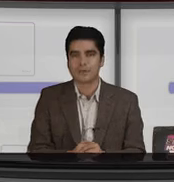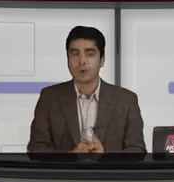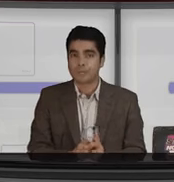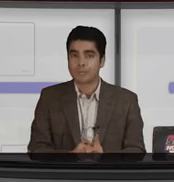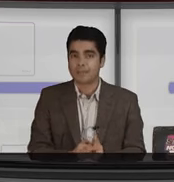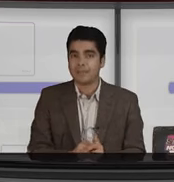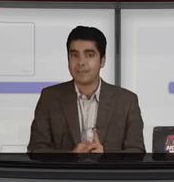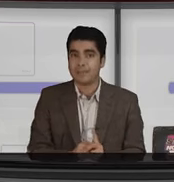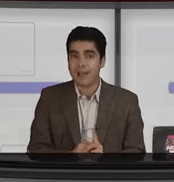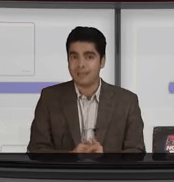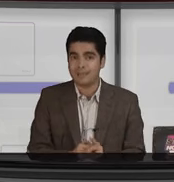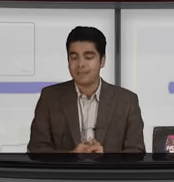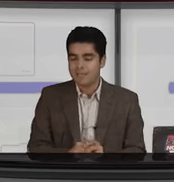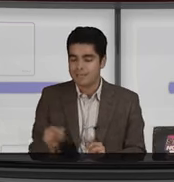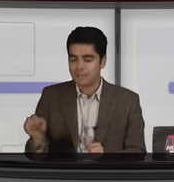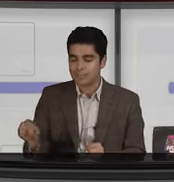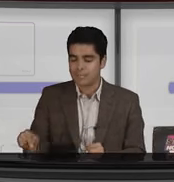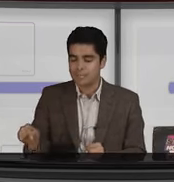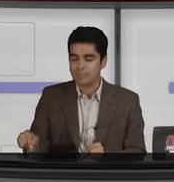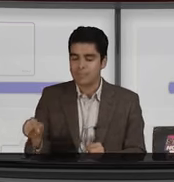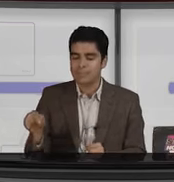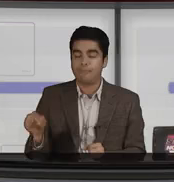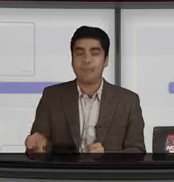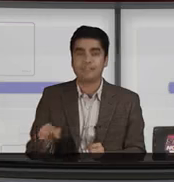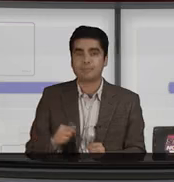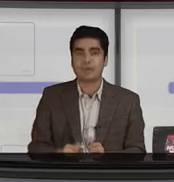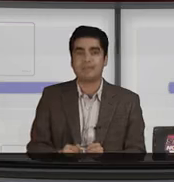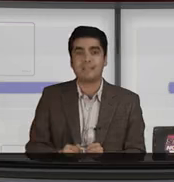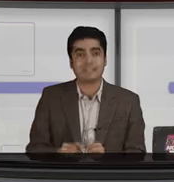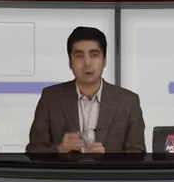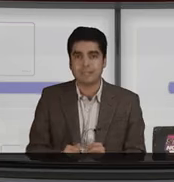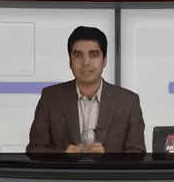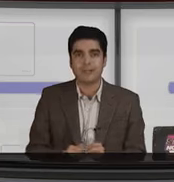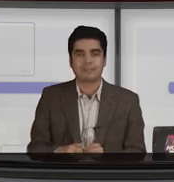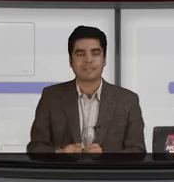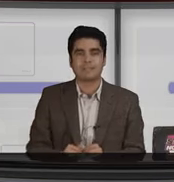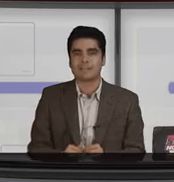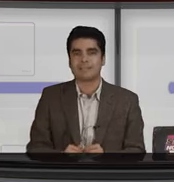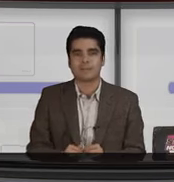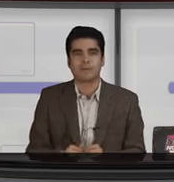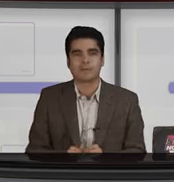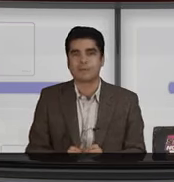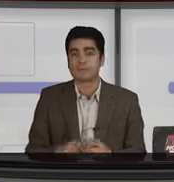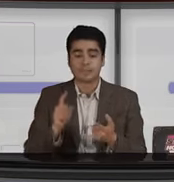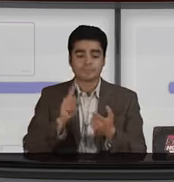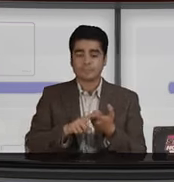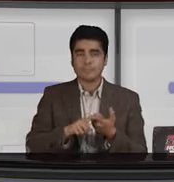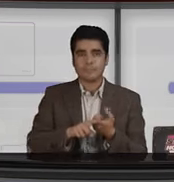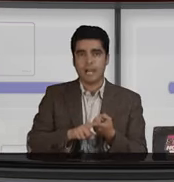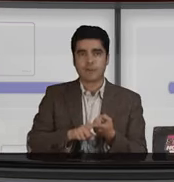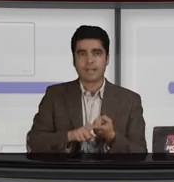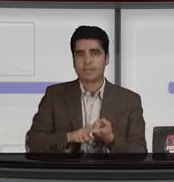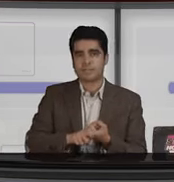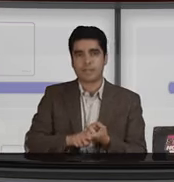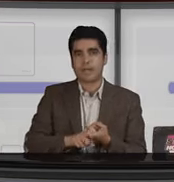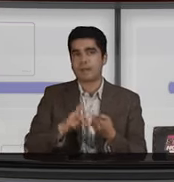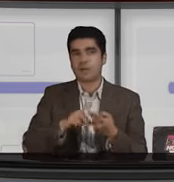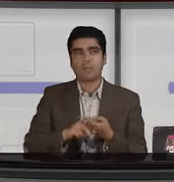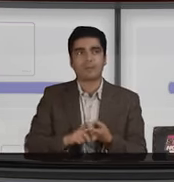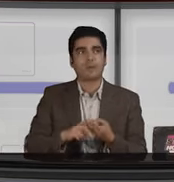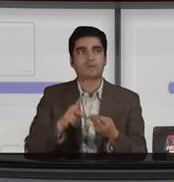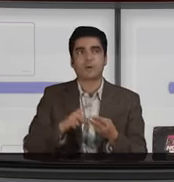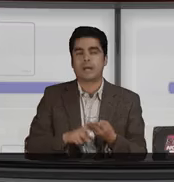2226-622383. Justamente ahí y en nuestro chat en vivo desde Facebook, desde ahorita ya puedes empezar a escribirnos alguna queja